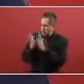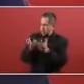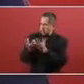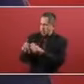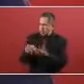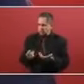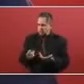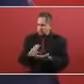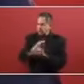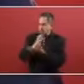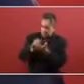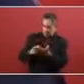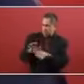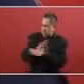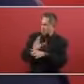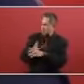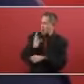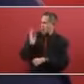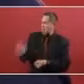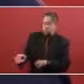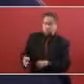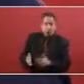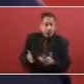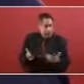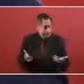en la reparación del daño,